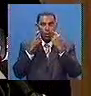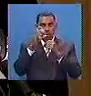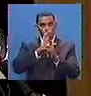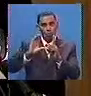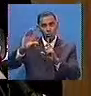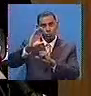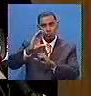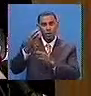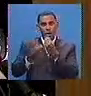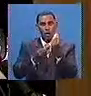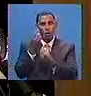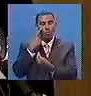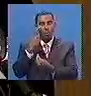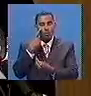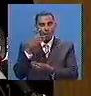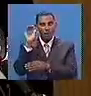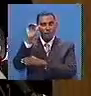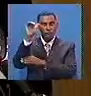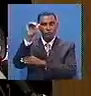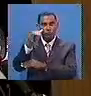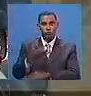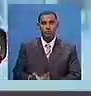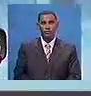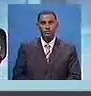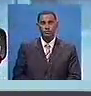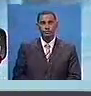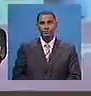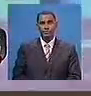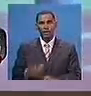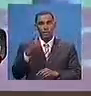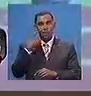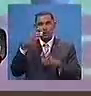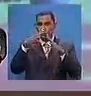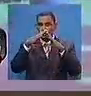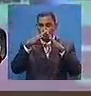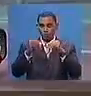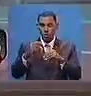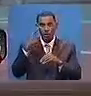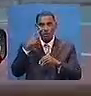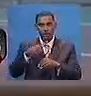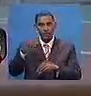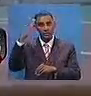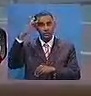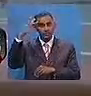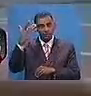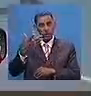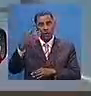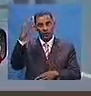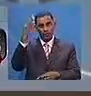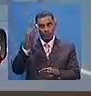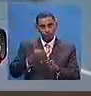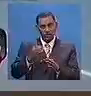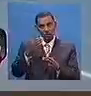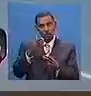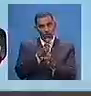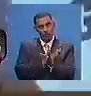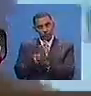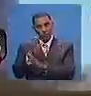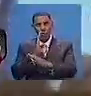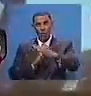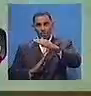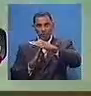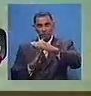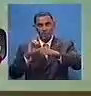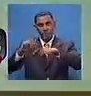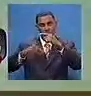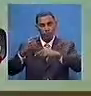en cuanto a cultura de cómo ver su futuro y ser desde todo punto de vista una persona éticamente correcta, que parte de una humildad, que a la